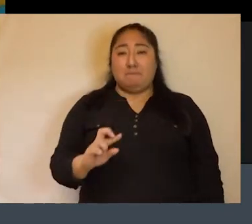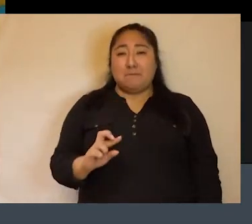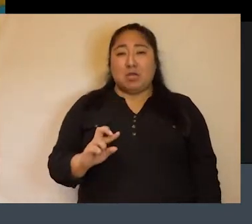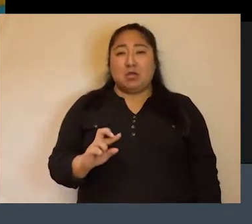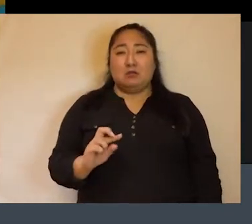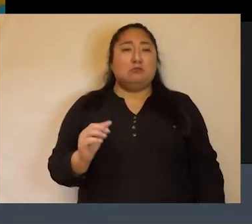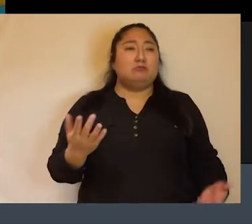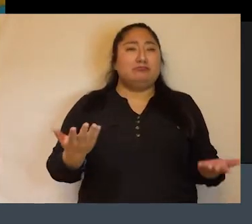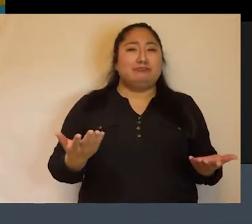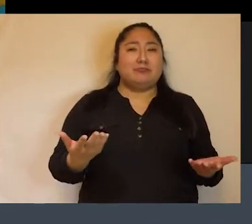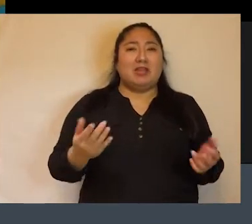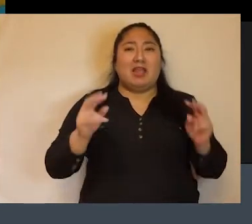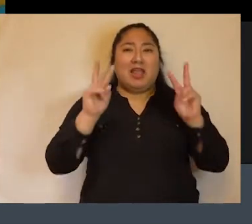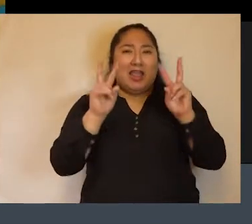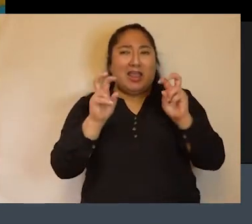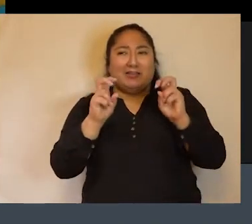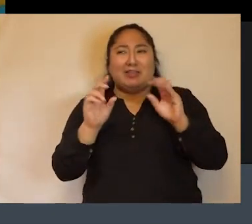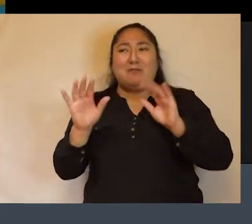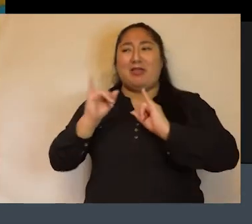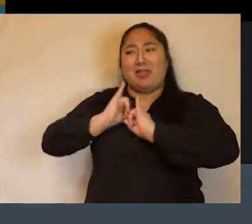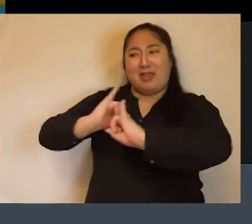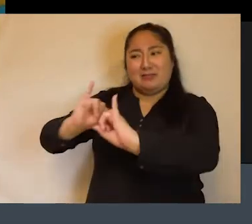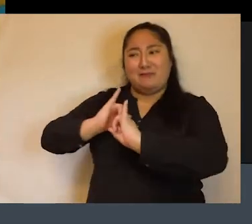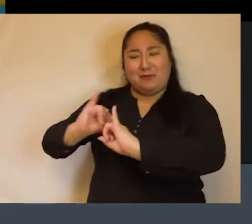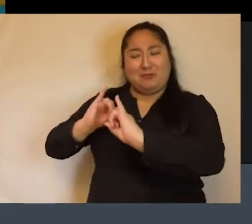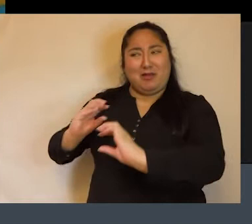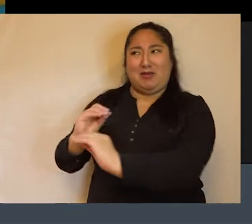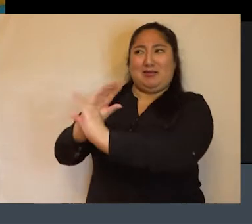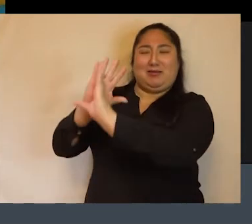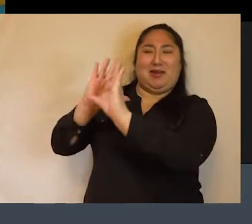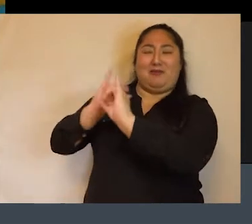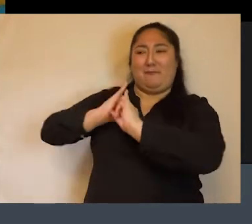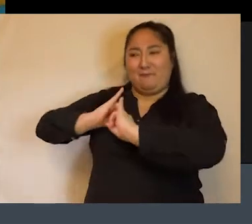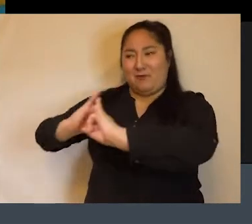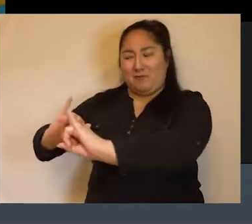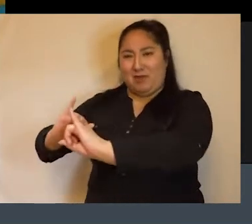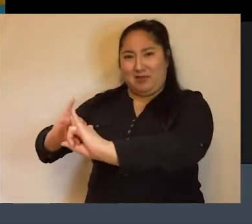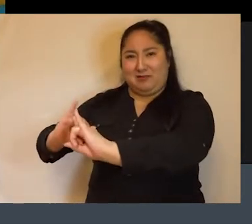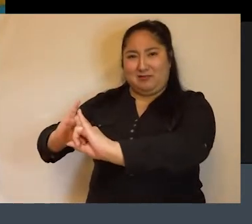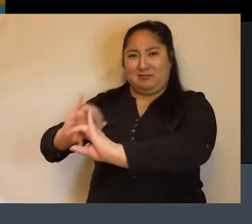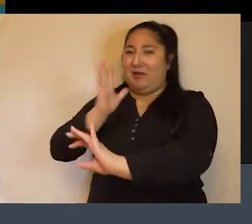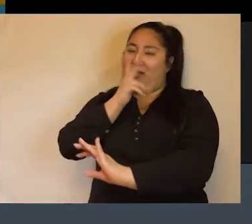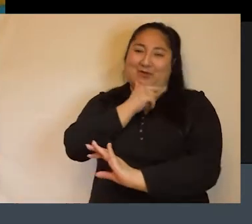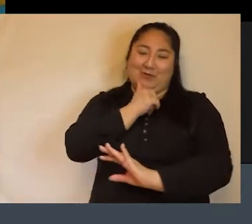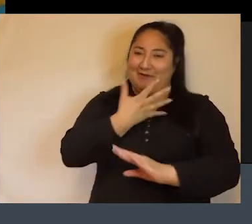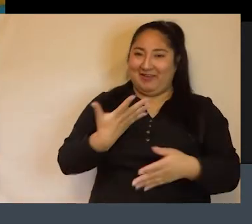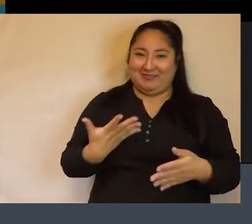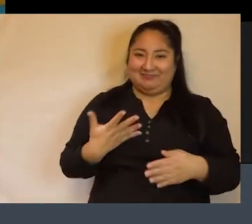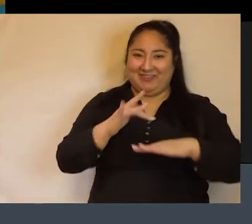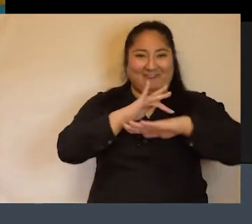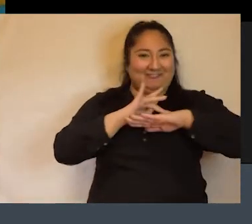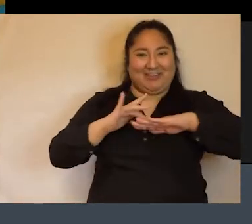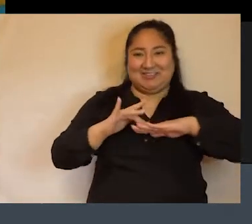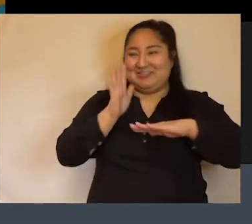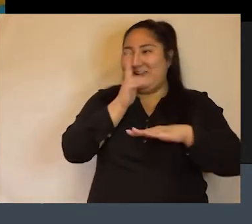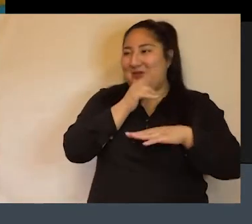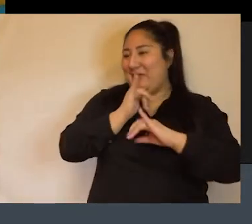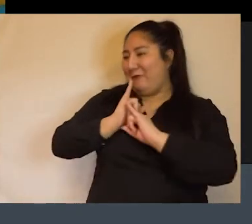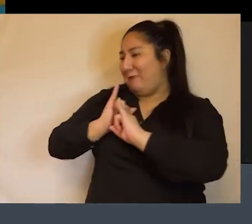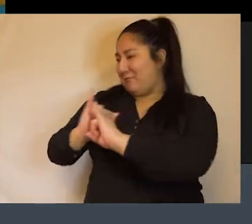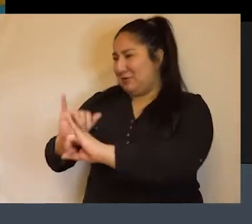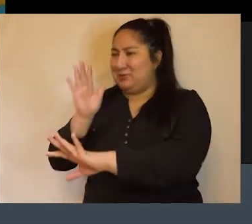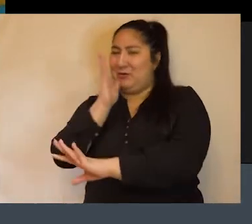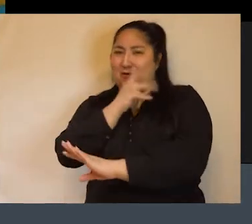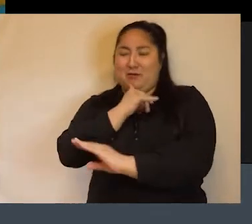estado ausentes en términos de cautelar e informar a la gente de qué es lo que va a pasar, cómo van a evolucionar las cosas, llamar